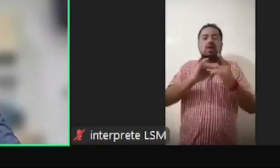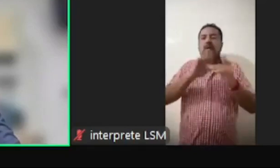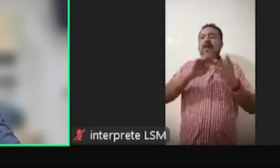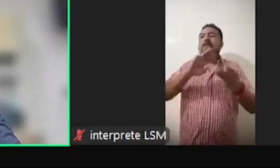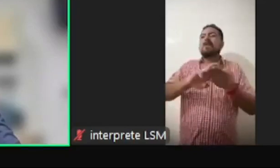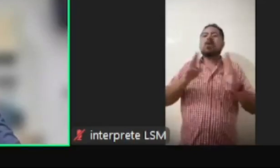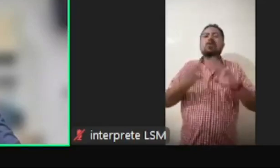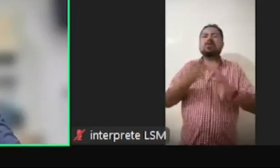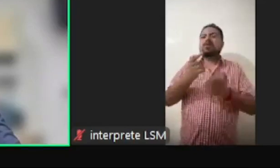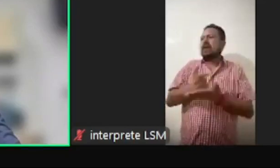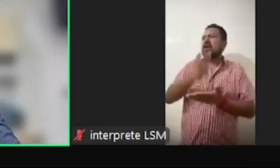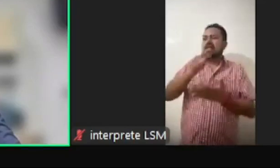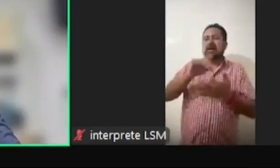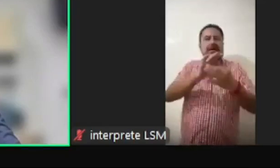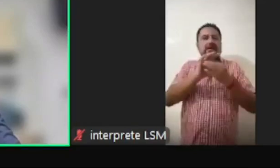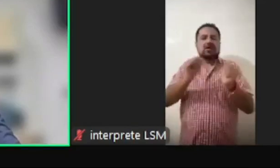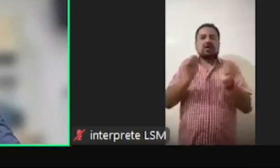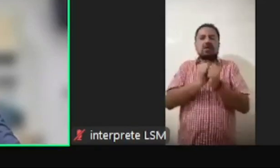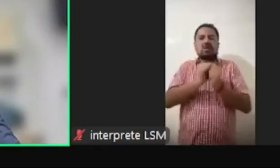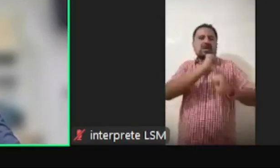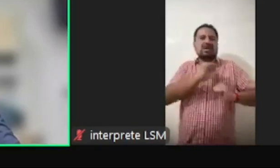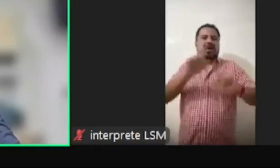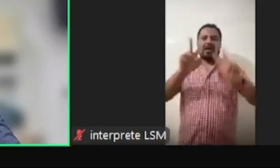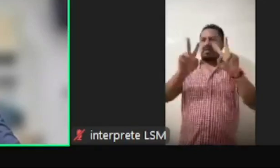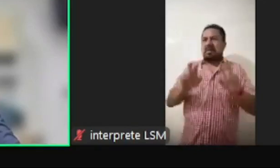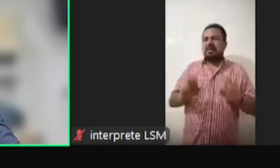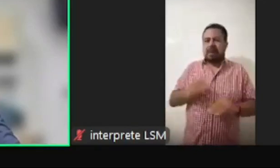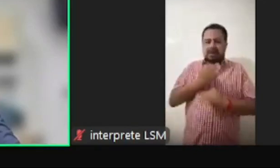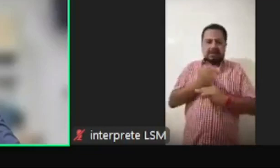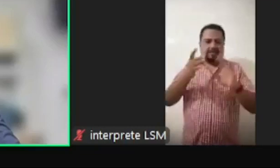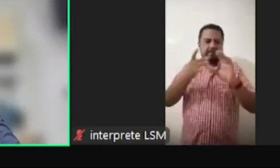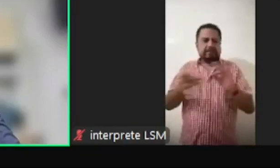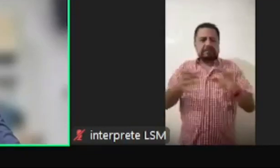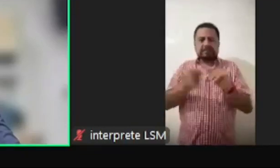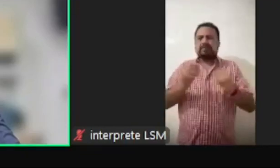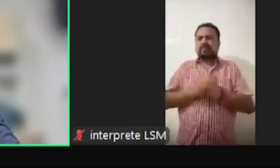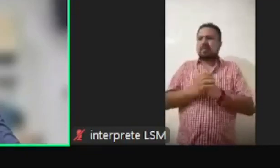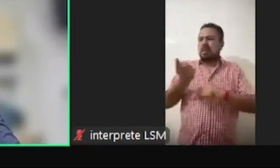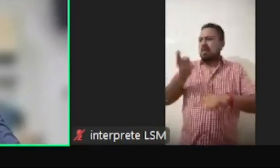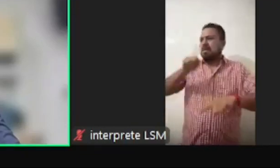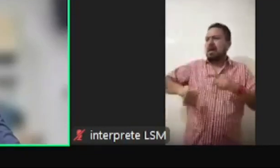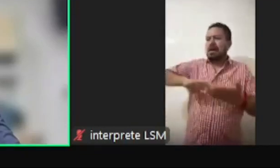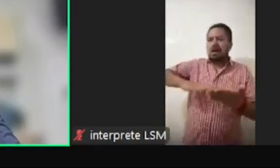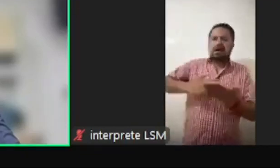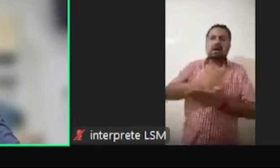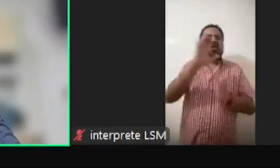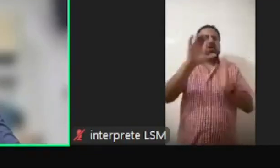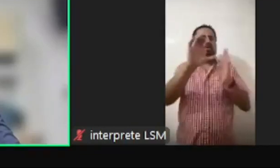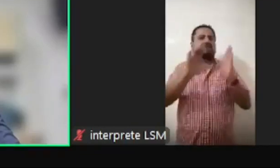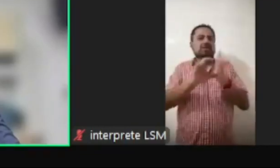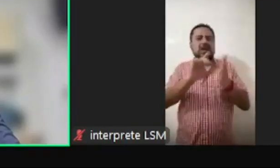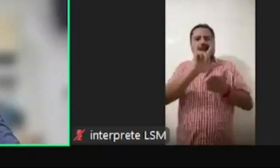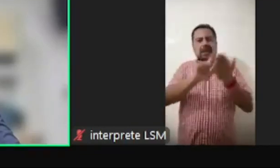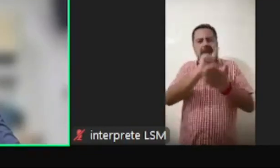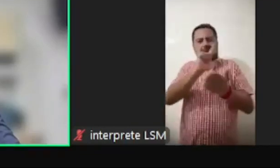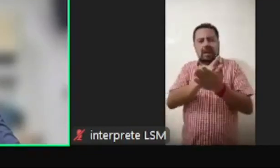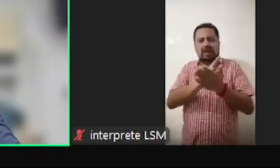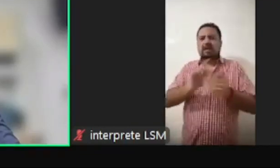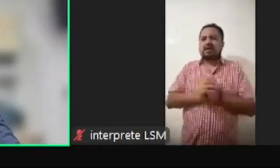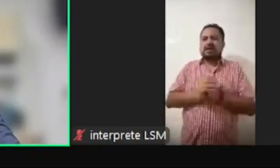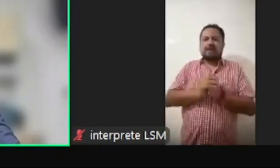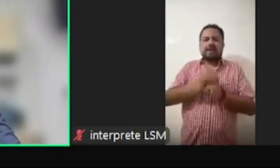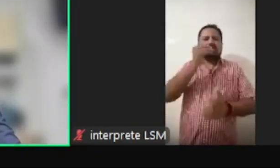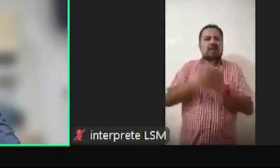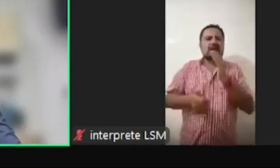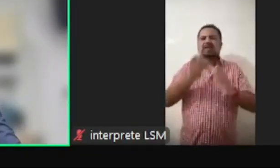se encuentran relacionados con los ejes temáticos siguientes: violación a los principios de constitucionalidad y legalidad, falta de